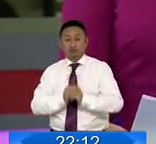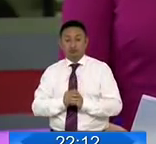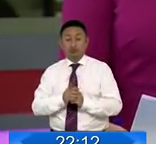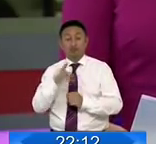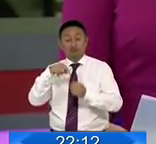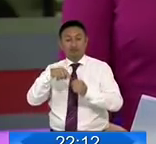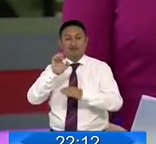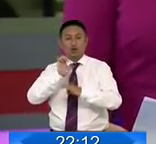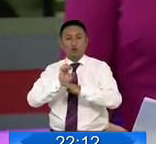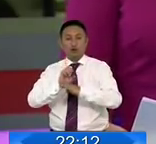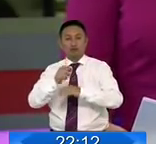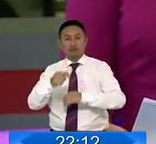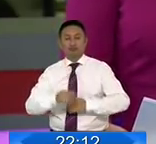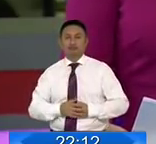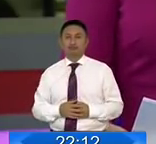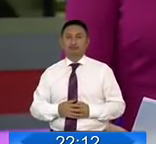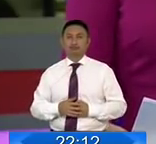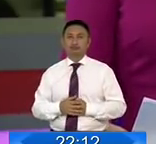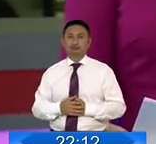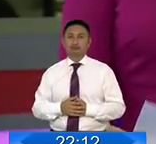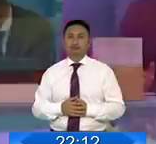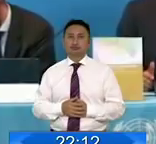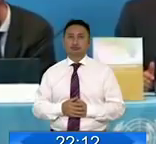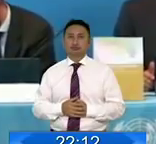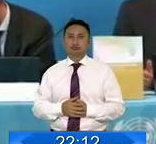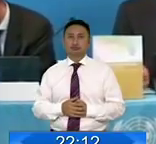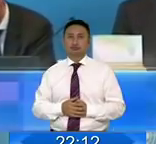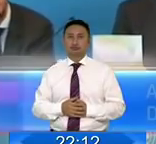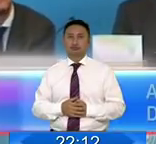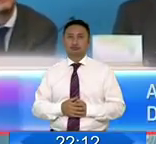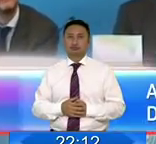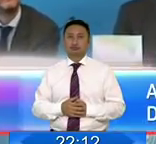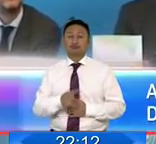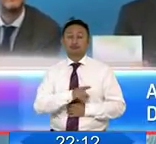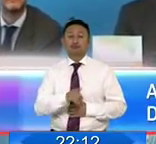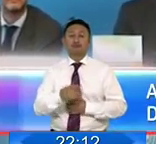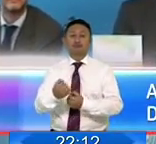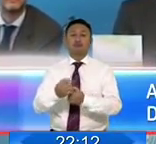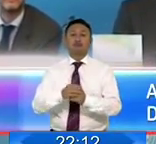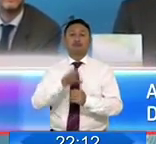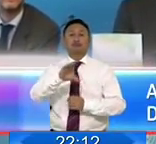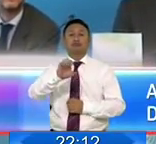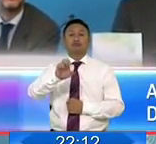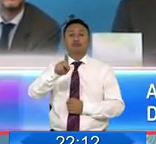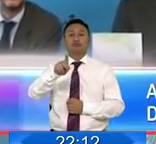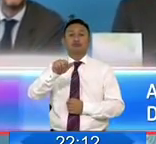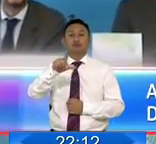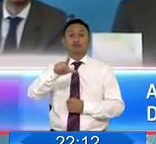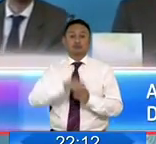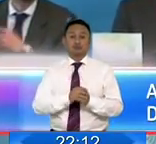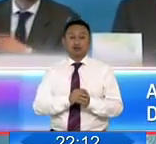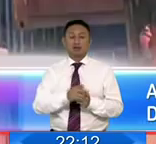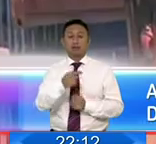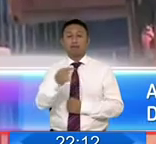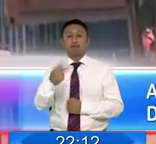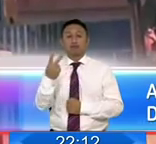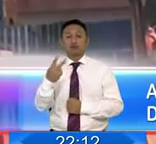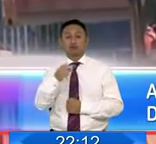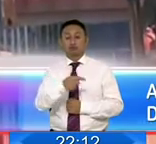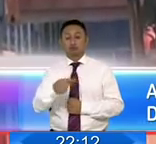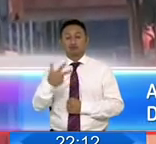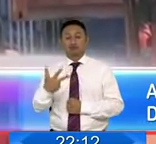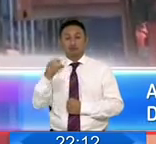entre esos Ecuador. Caribe. El informe de la CEPAL que anuncia una caída de menos 2 y menos 3% en las